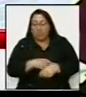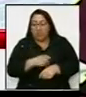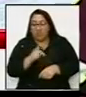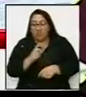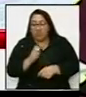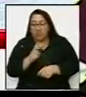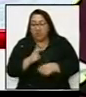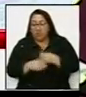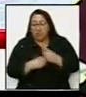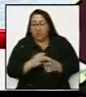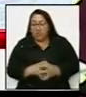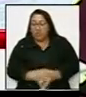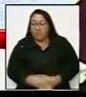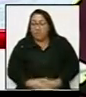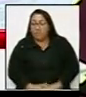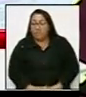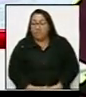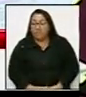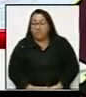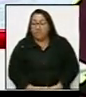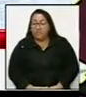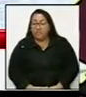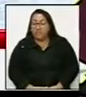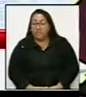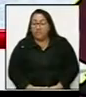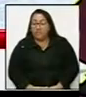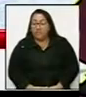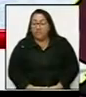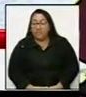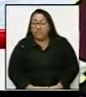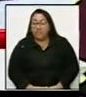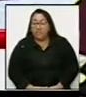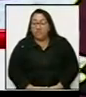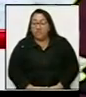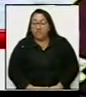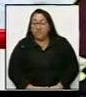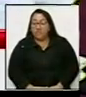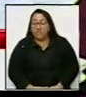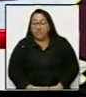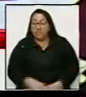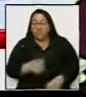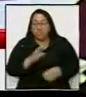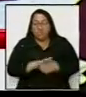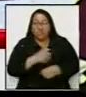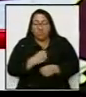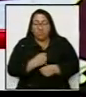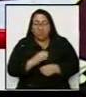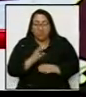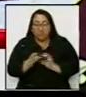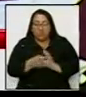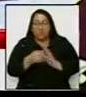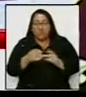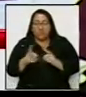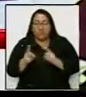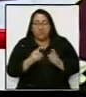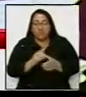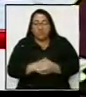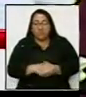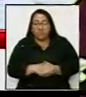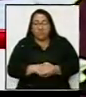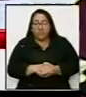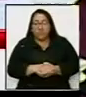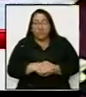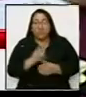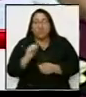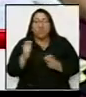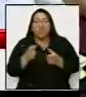de 2 años. Eso queda con el compromiso de trabajarlo para poder incorporarlo ya en el debate en el Pleno.